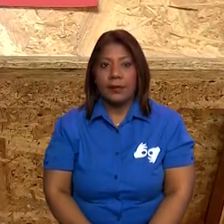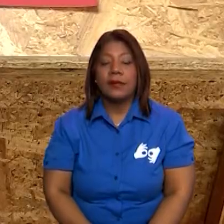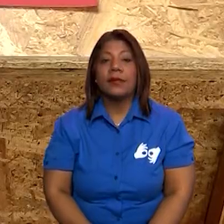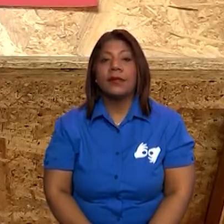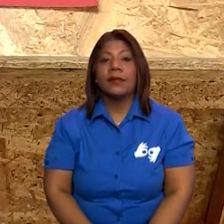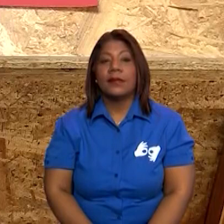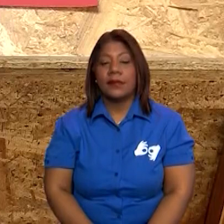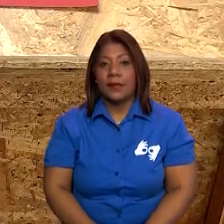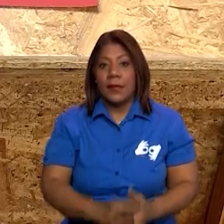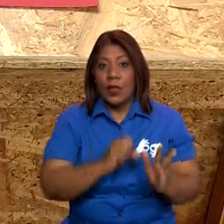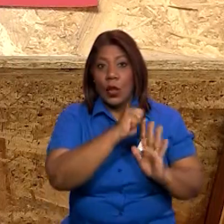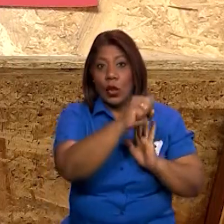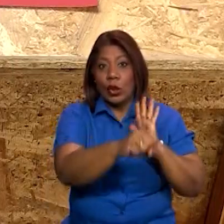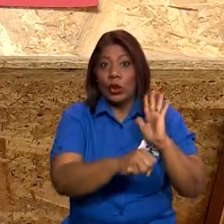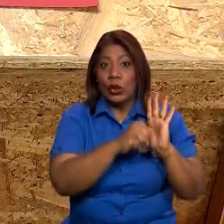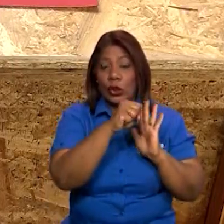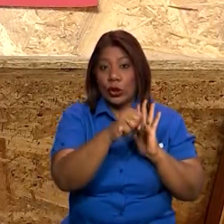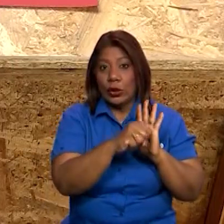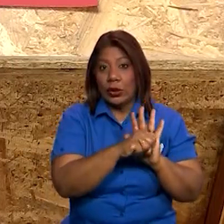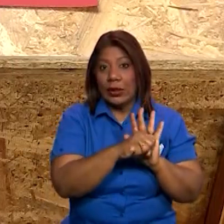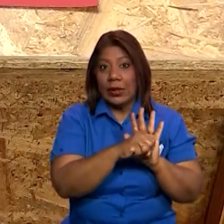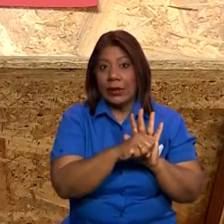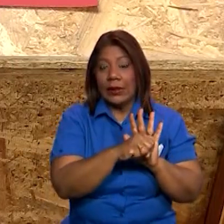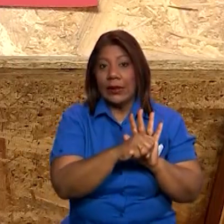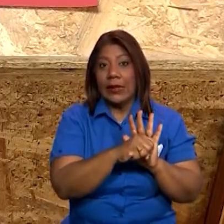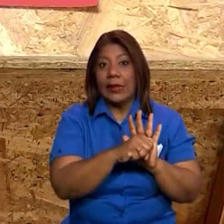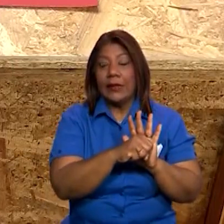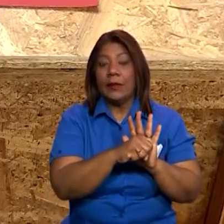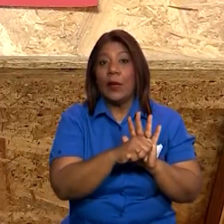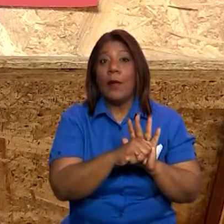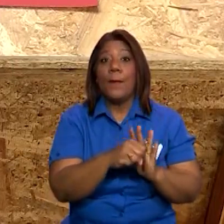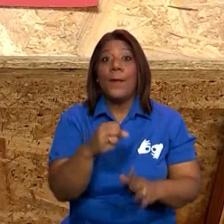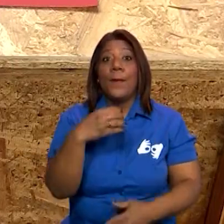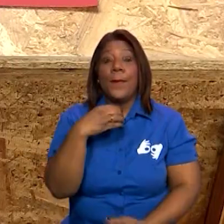aquí un sustantivo propio para el perico.